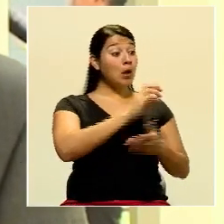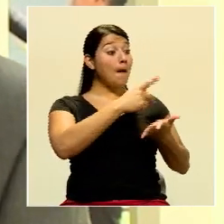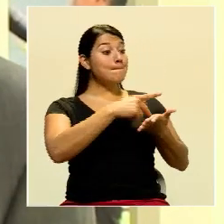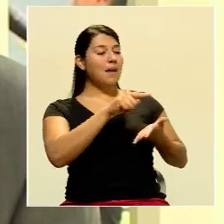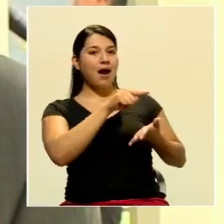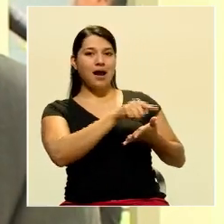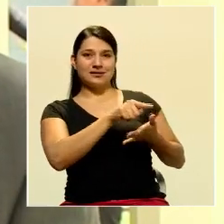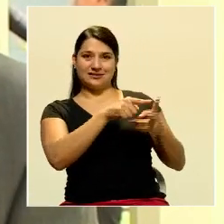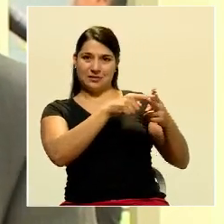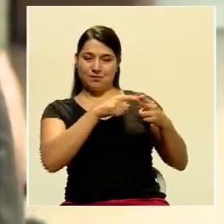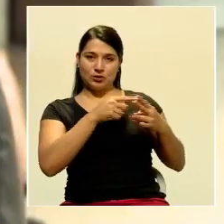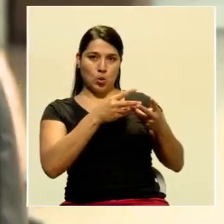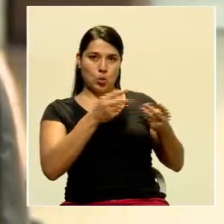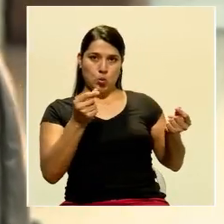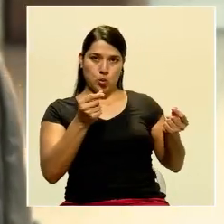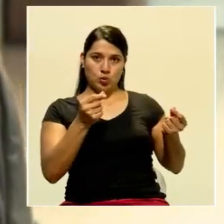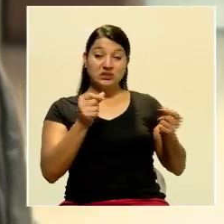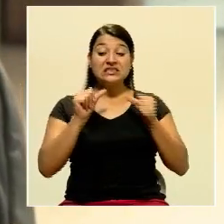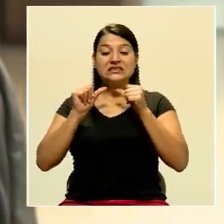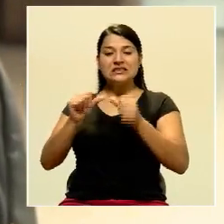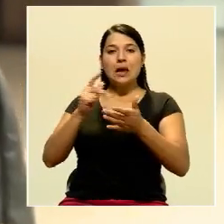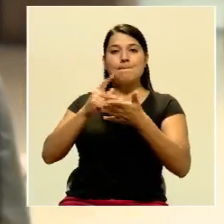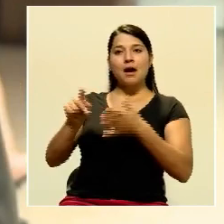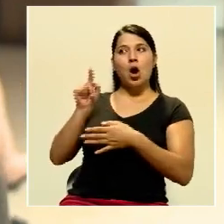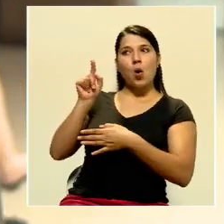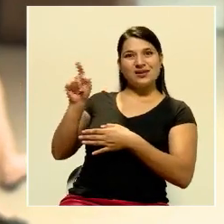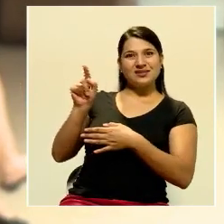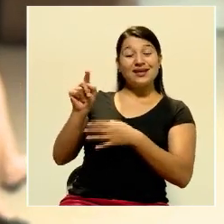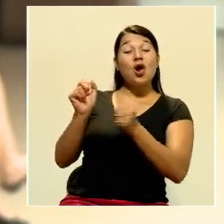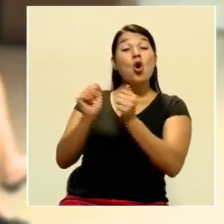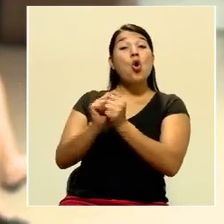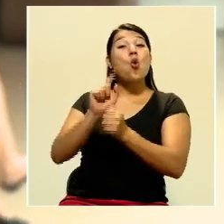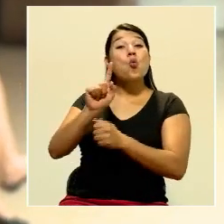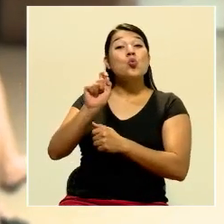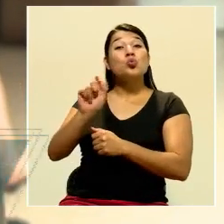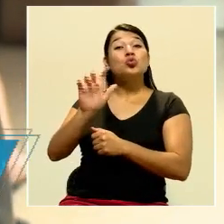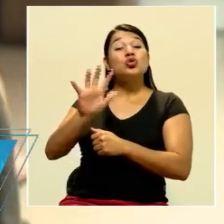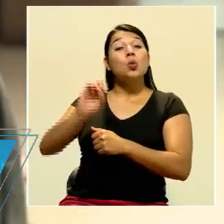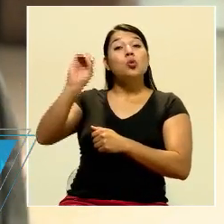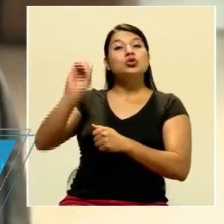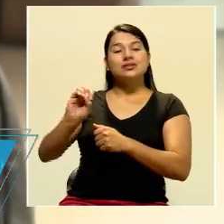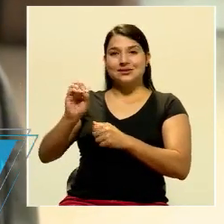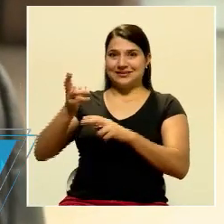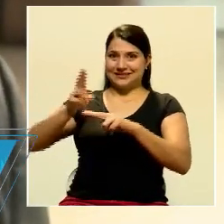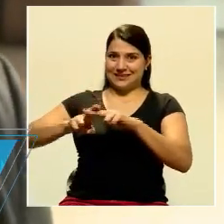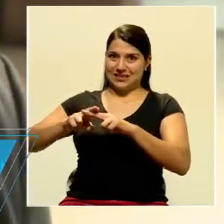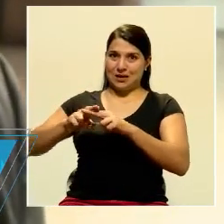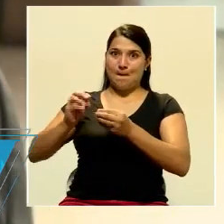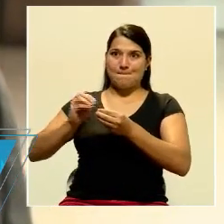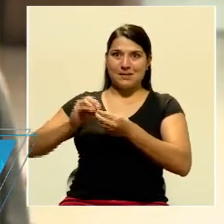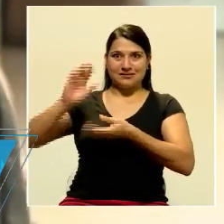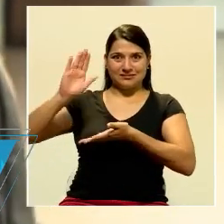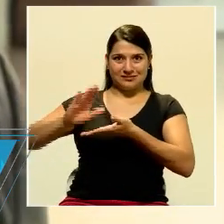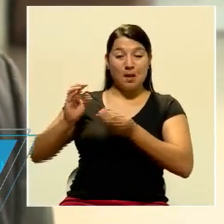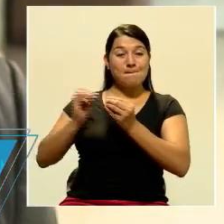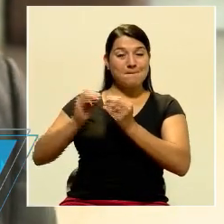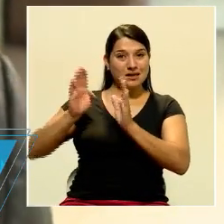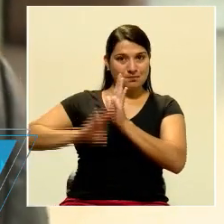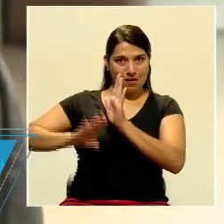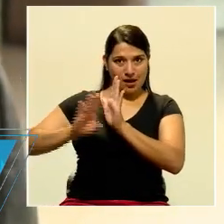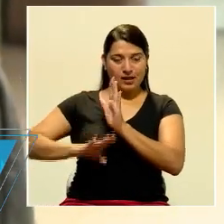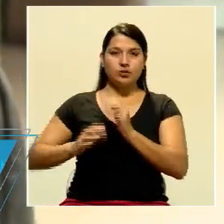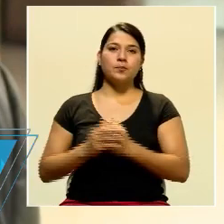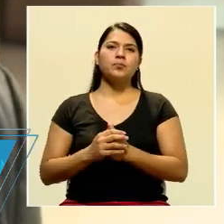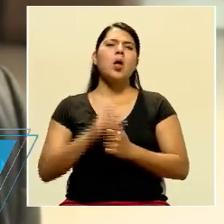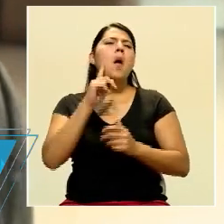naturaleza, este préstamo. Esto es, si yo lo ilustro, una persona tiene un crédito a un 30%, pero alguien